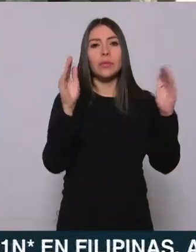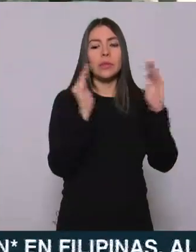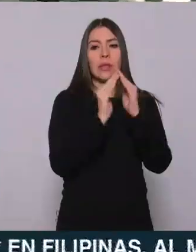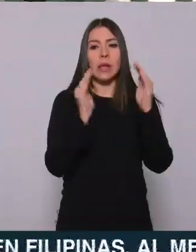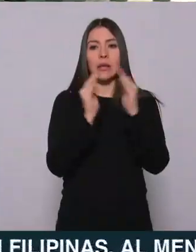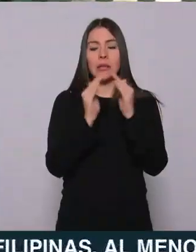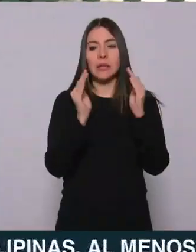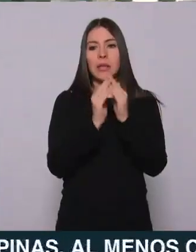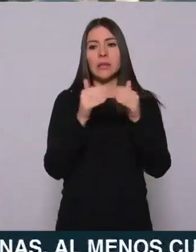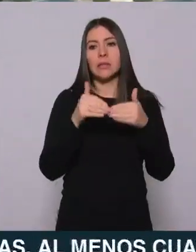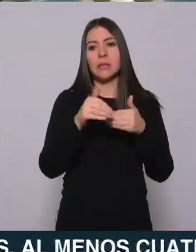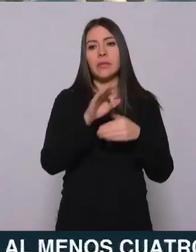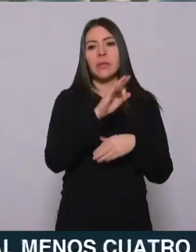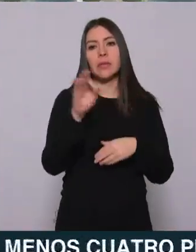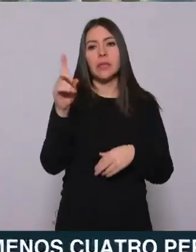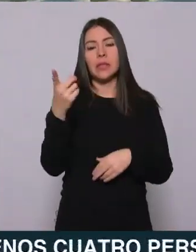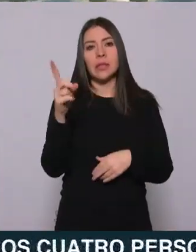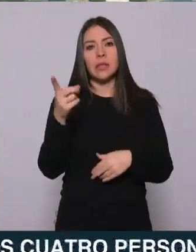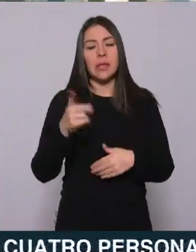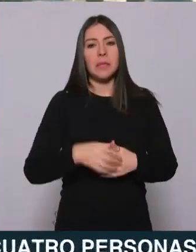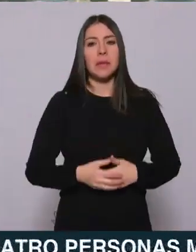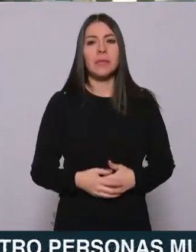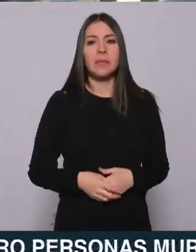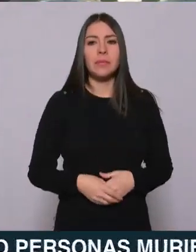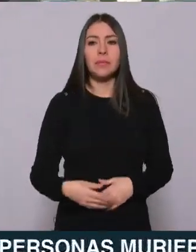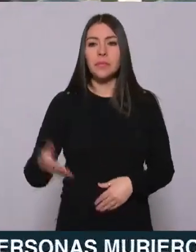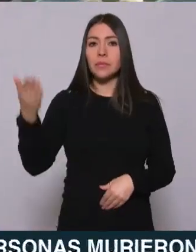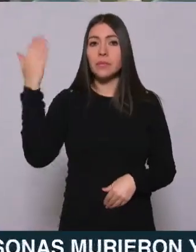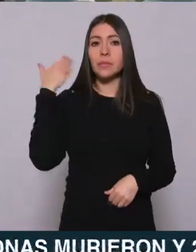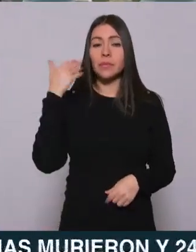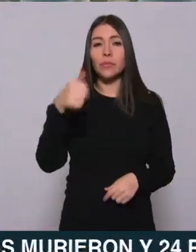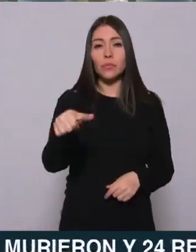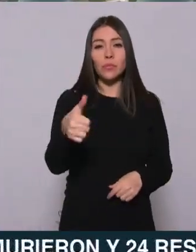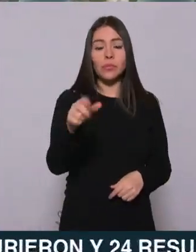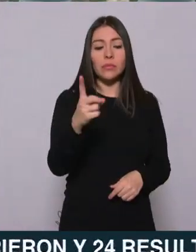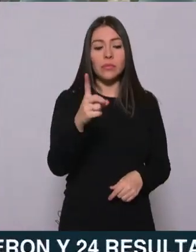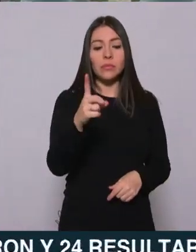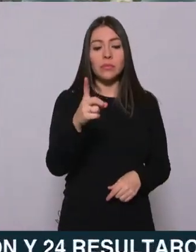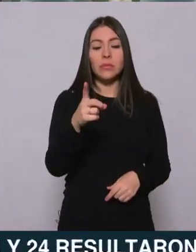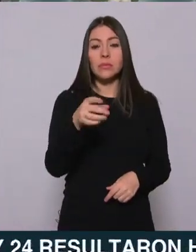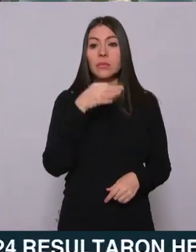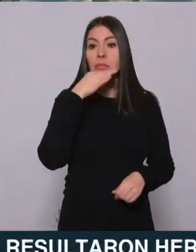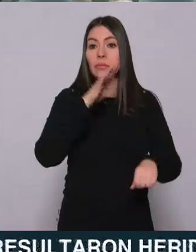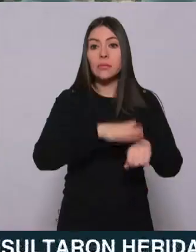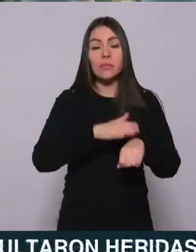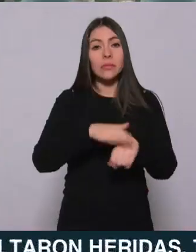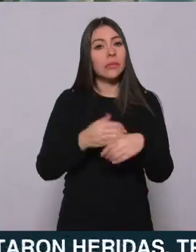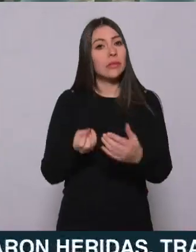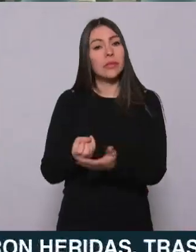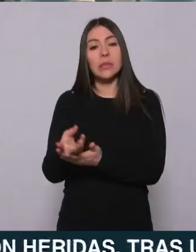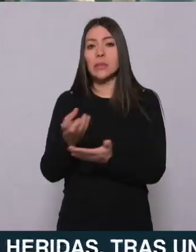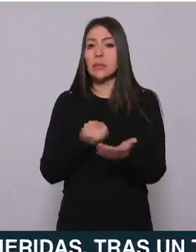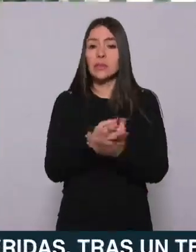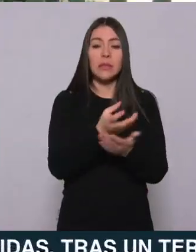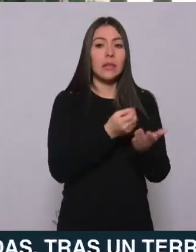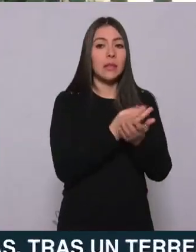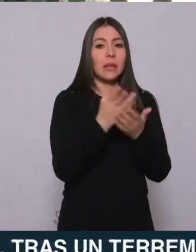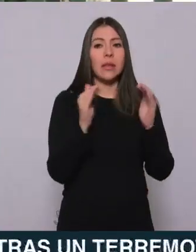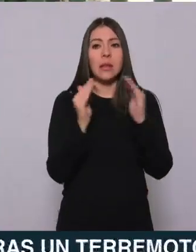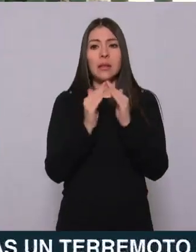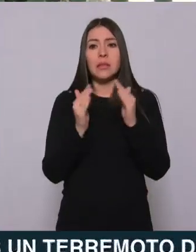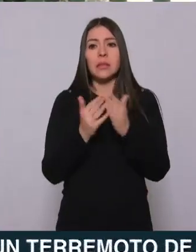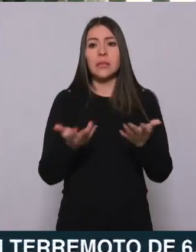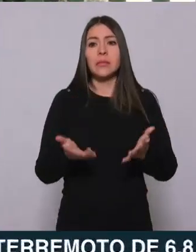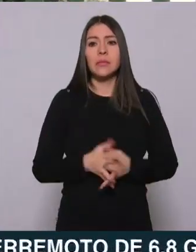sacaron fue el 11 que nos sacaron de nuestras casas, porque dijeron que teníamos que deshabitar ahí. Pues